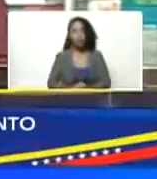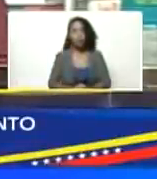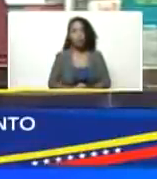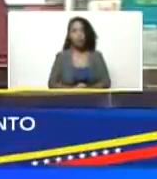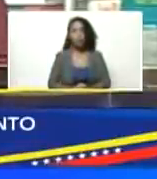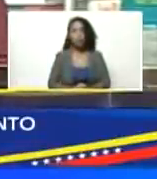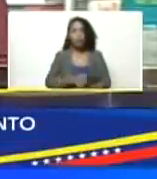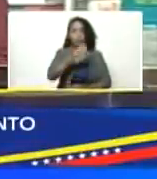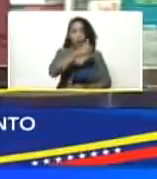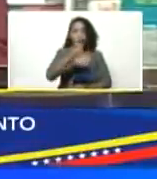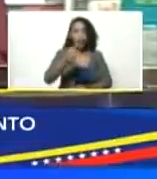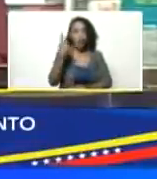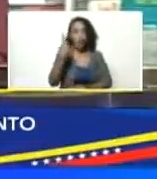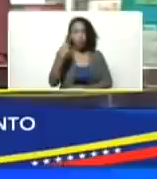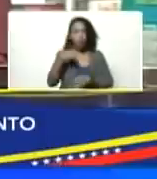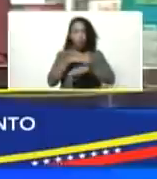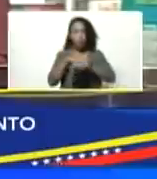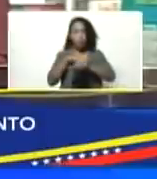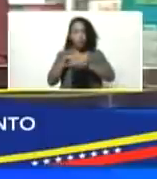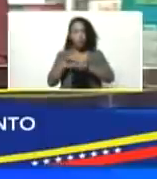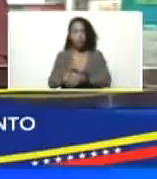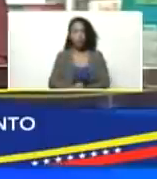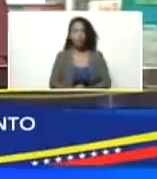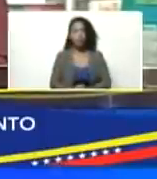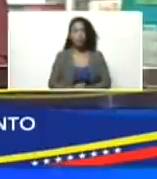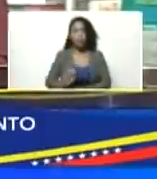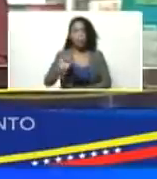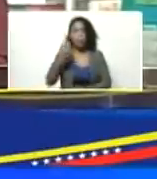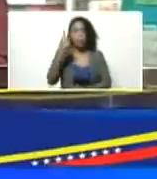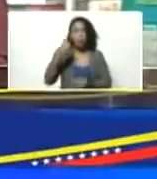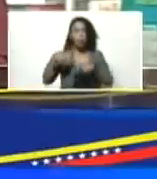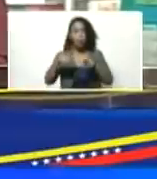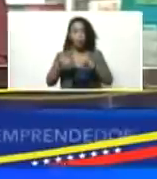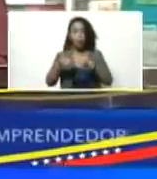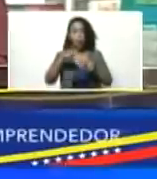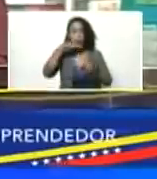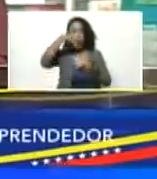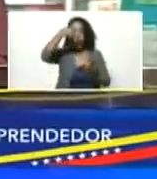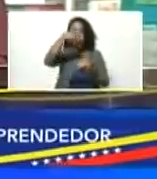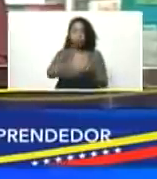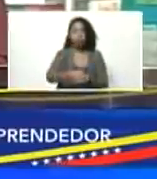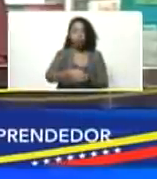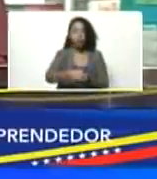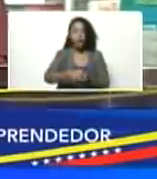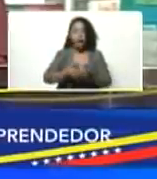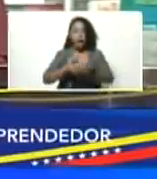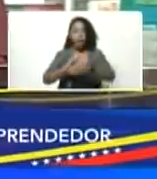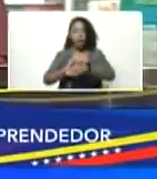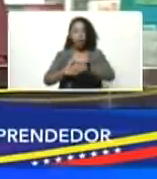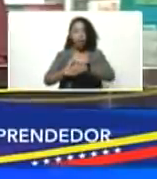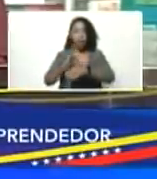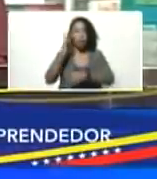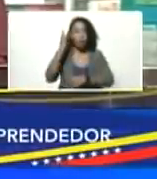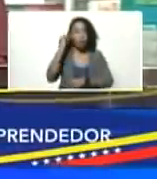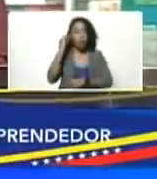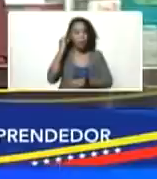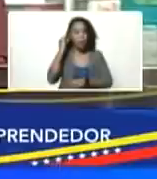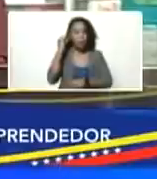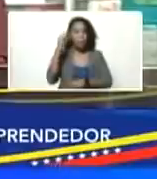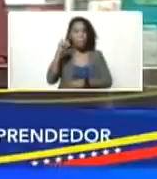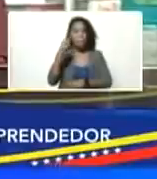en cada uno de su ministerio. En primer lugar, nombré a la doctora Magaly